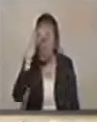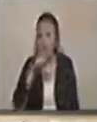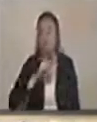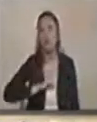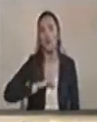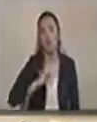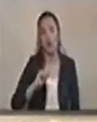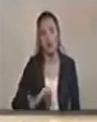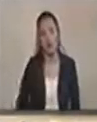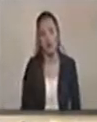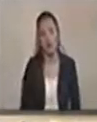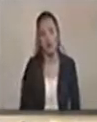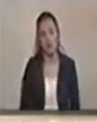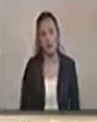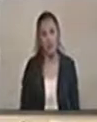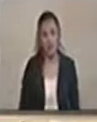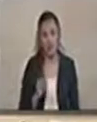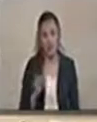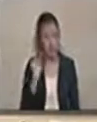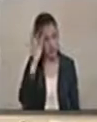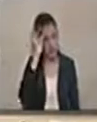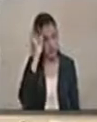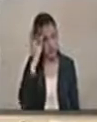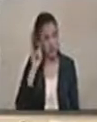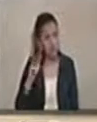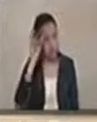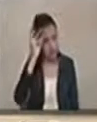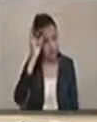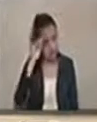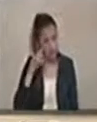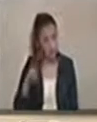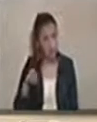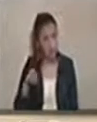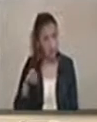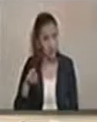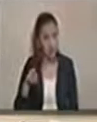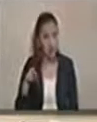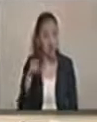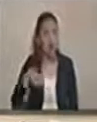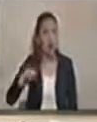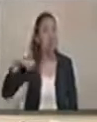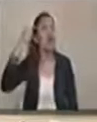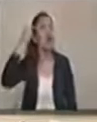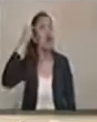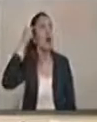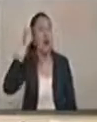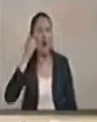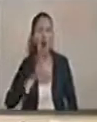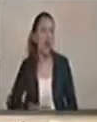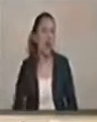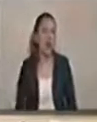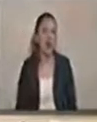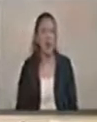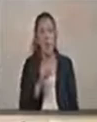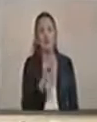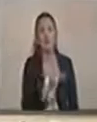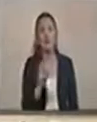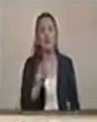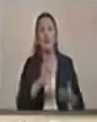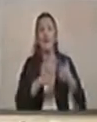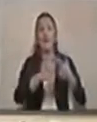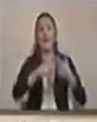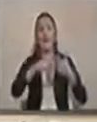derechos, porque la droga, esa concepción errada del libre desarrollo de la personalidad, la